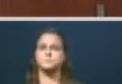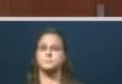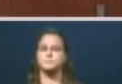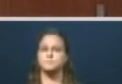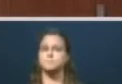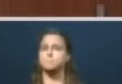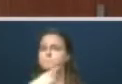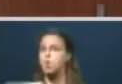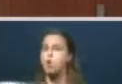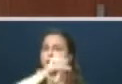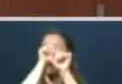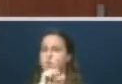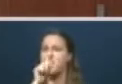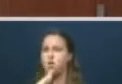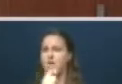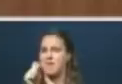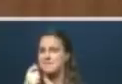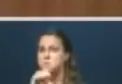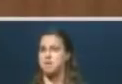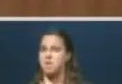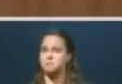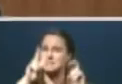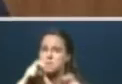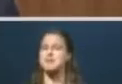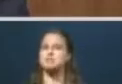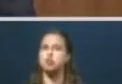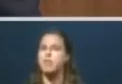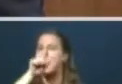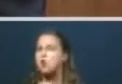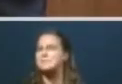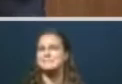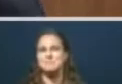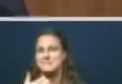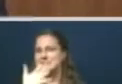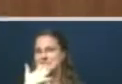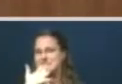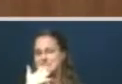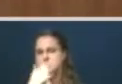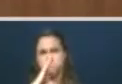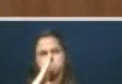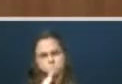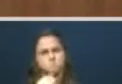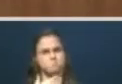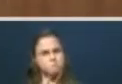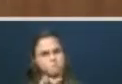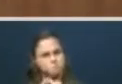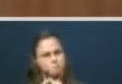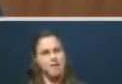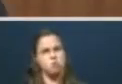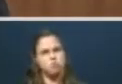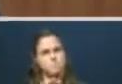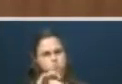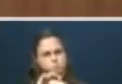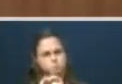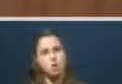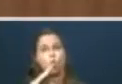nuestros modelos de éxito en materia social no serían los mismos sin la participación directa y en proximidad de nuestras entidades locales por